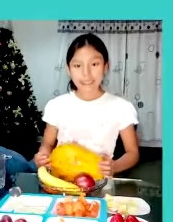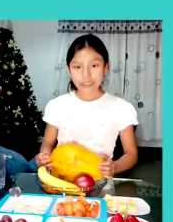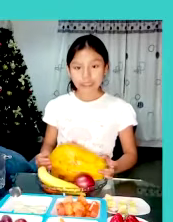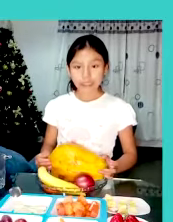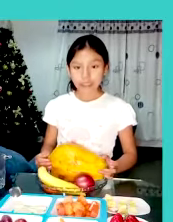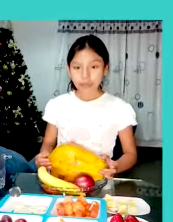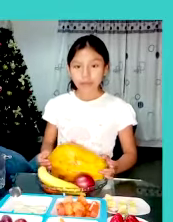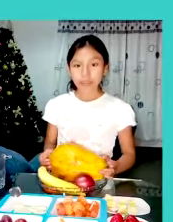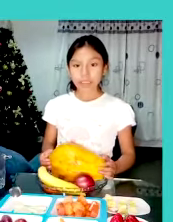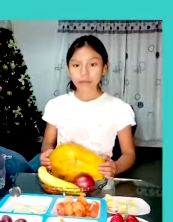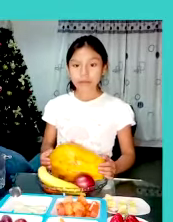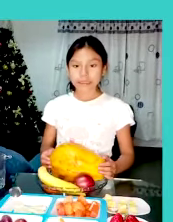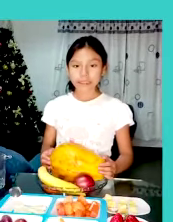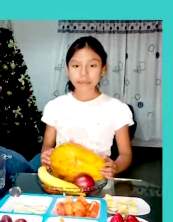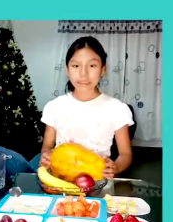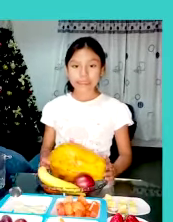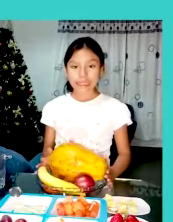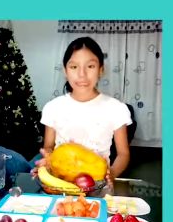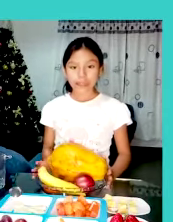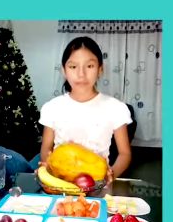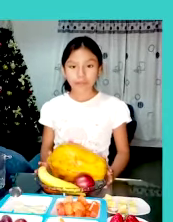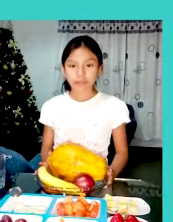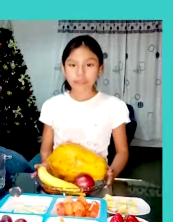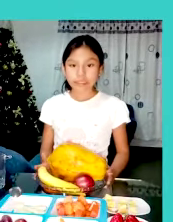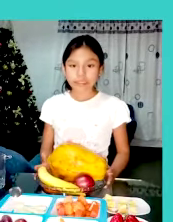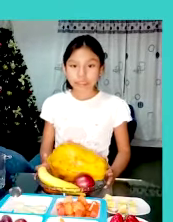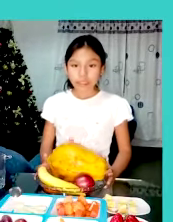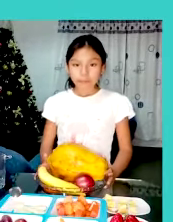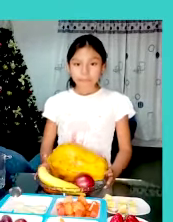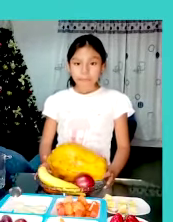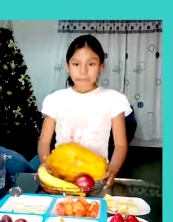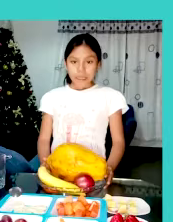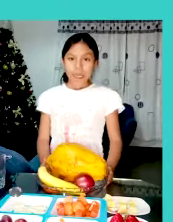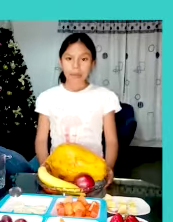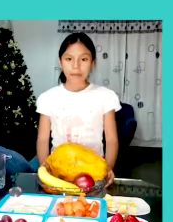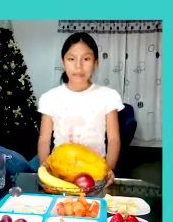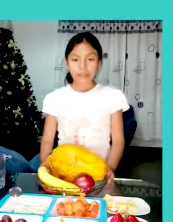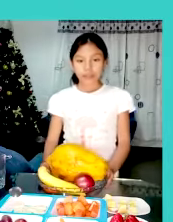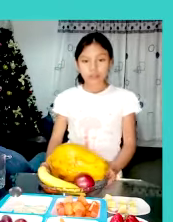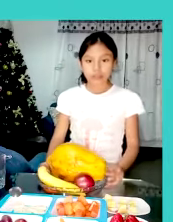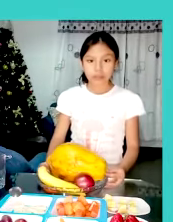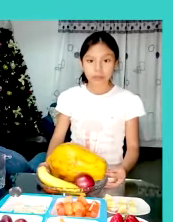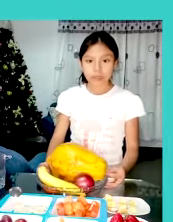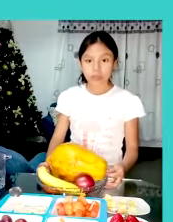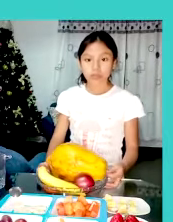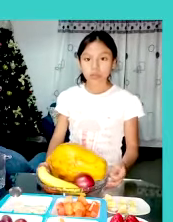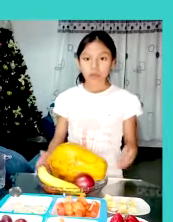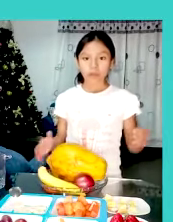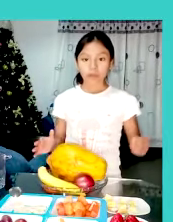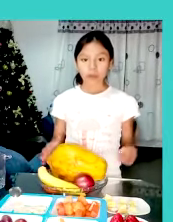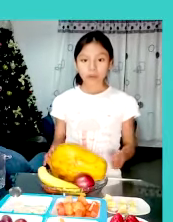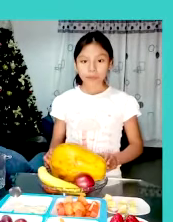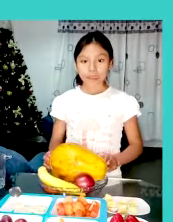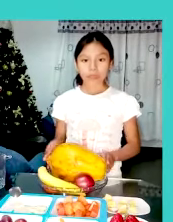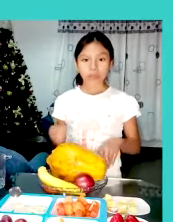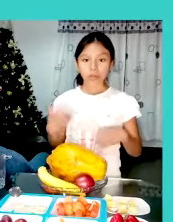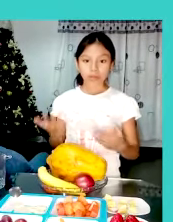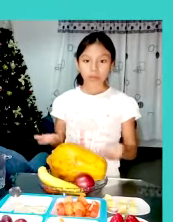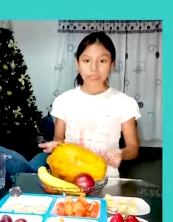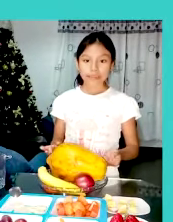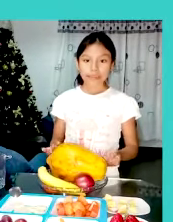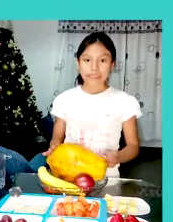Y el día de hoy voy a hacer mi ensalada de frutas hablando sobre sus